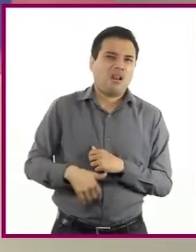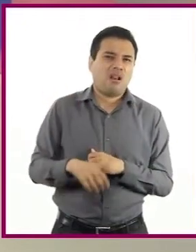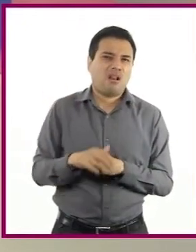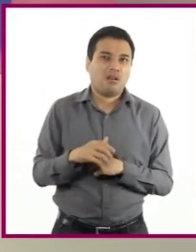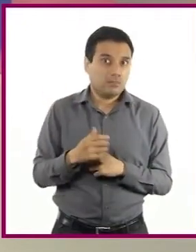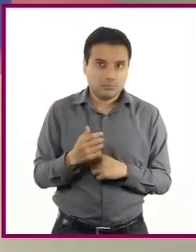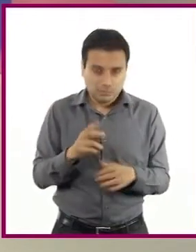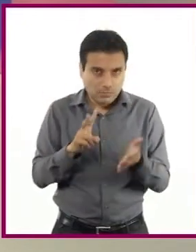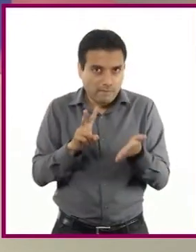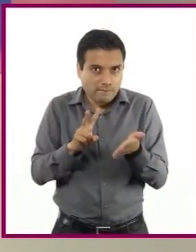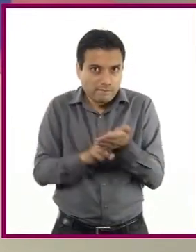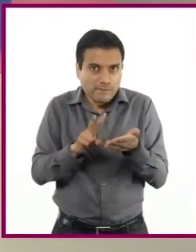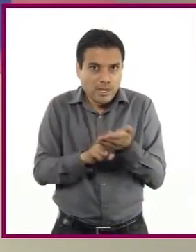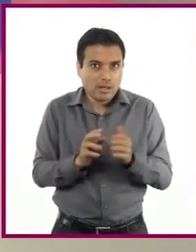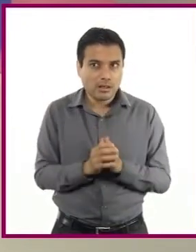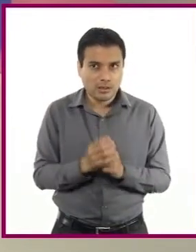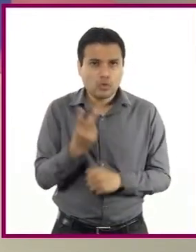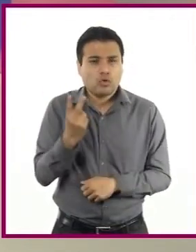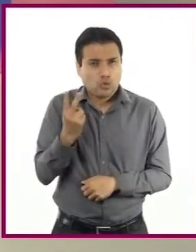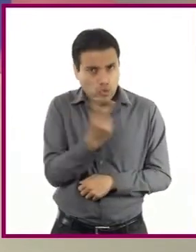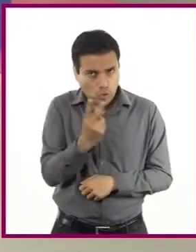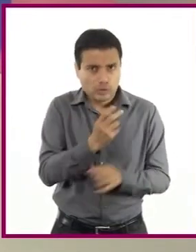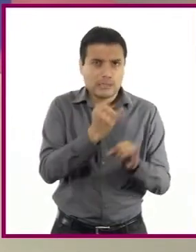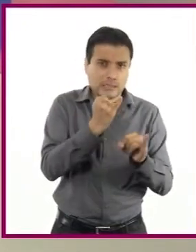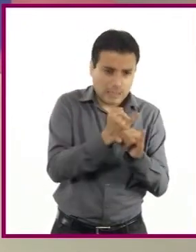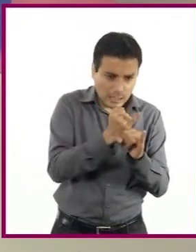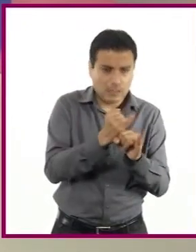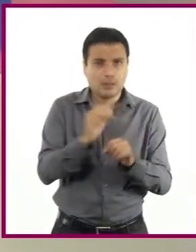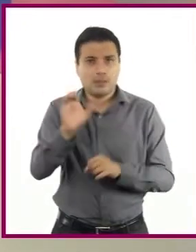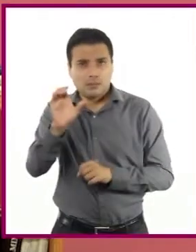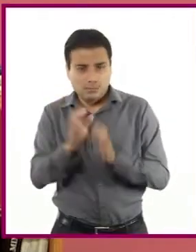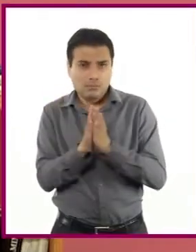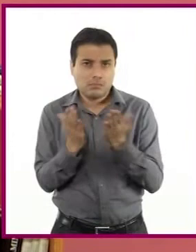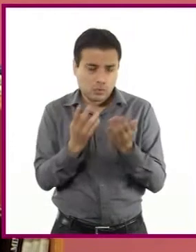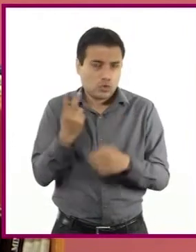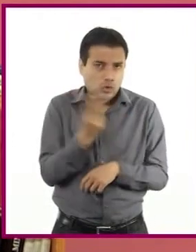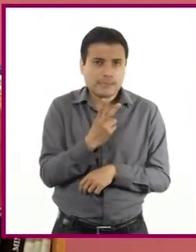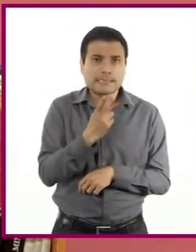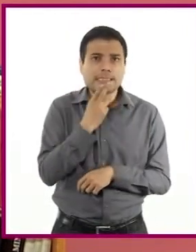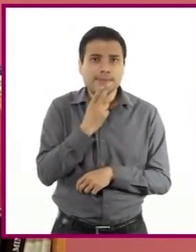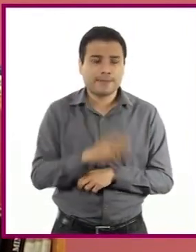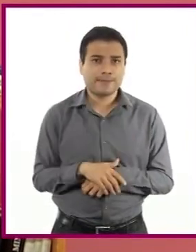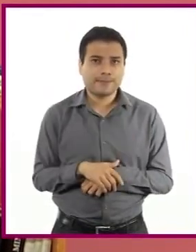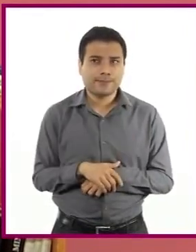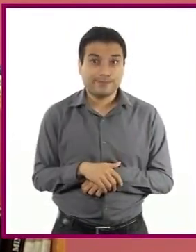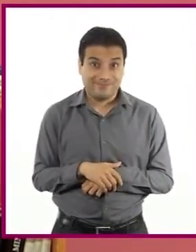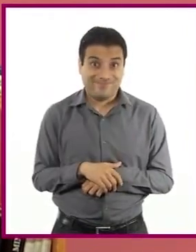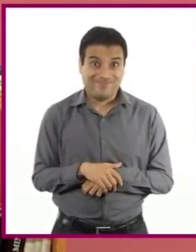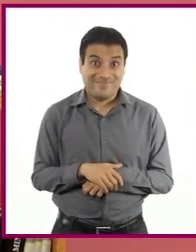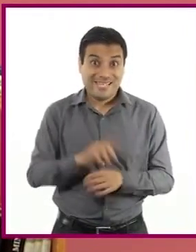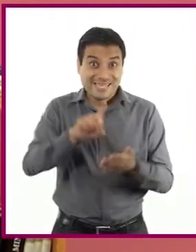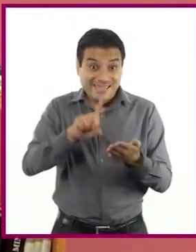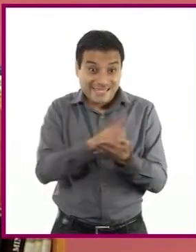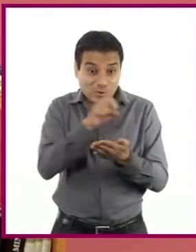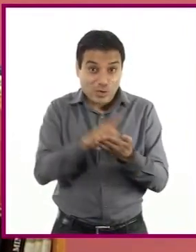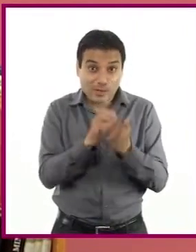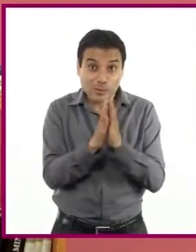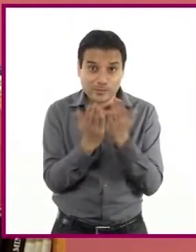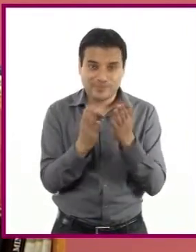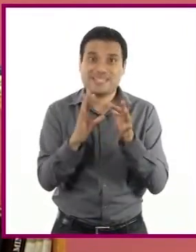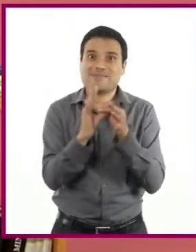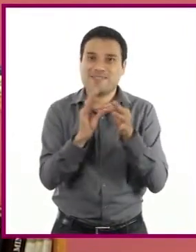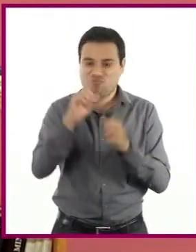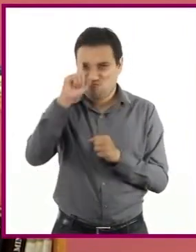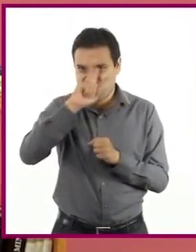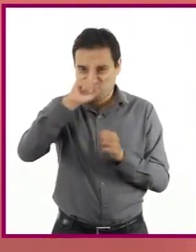fuente de información. Ambos son complementarios. Hemos observado que nos ofrece un diccionario físico, toda esa información